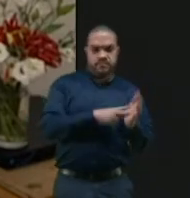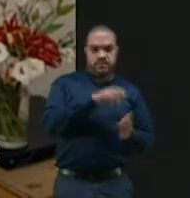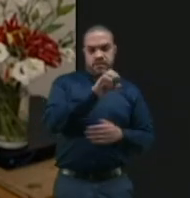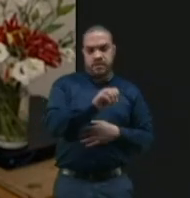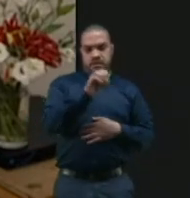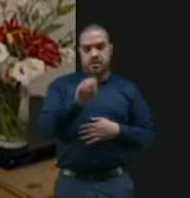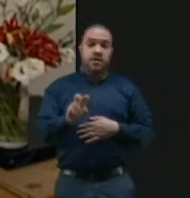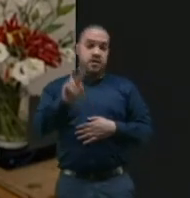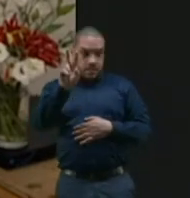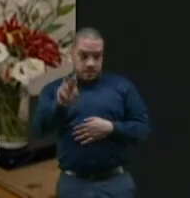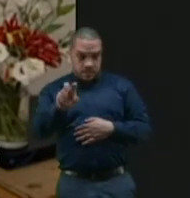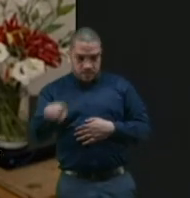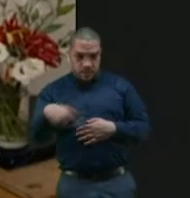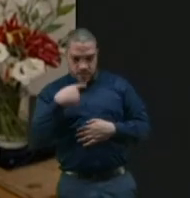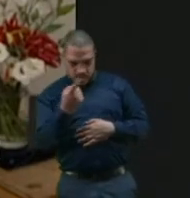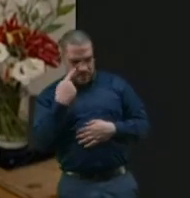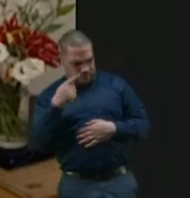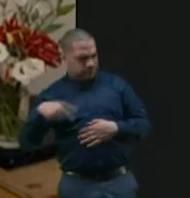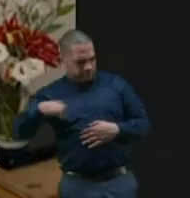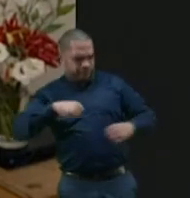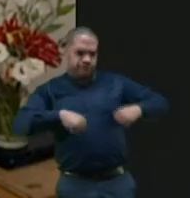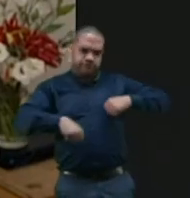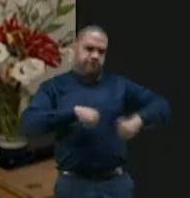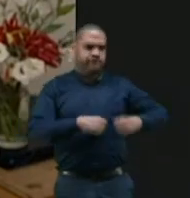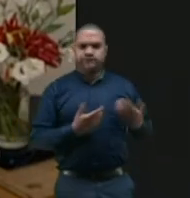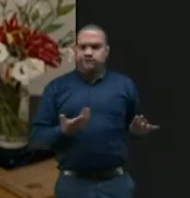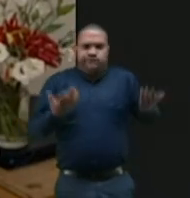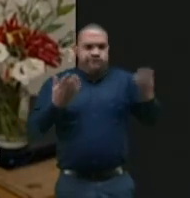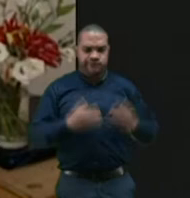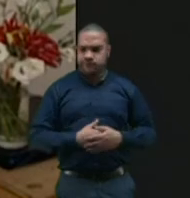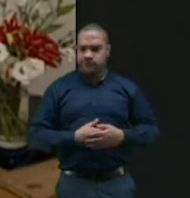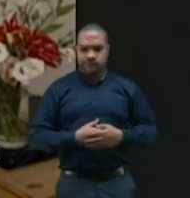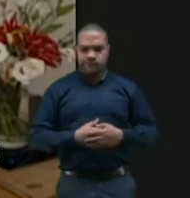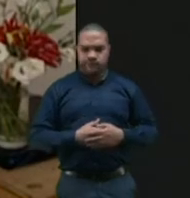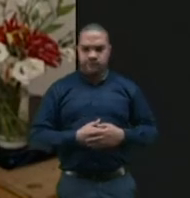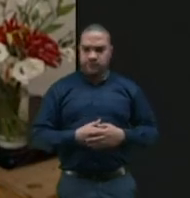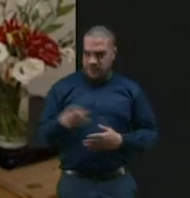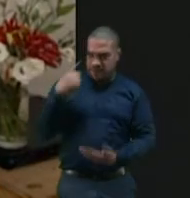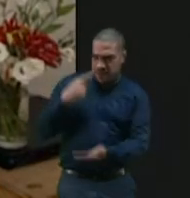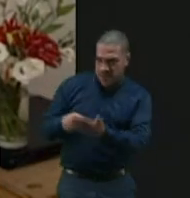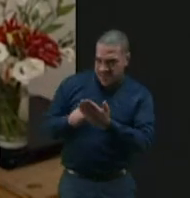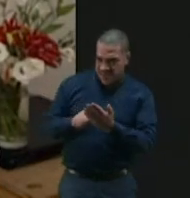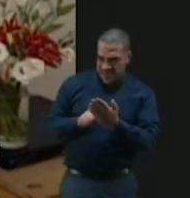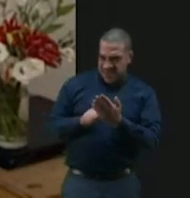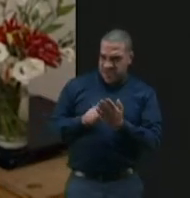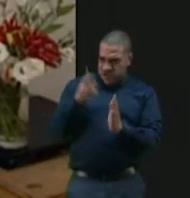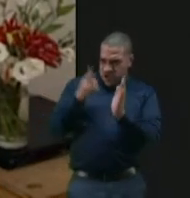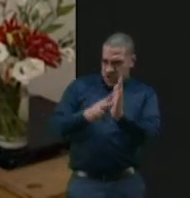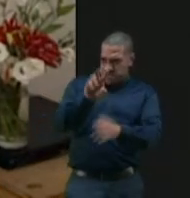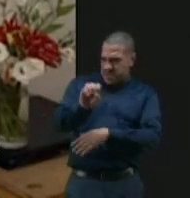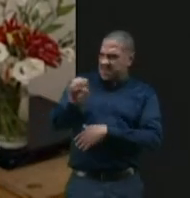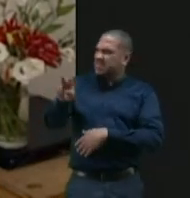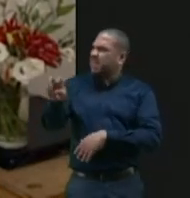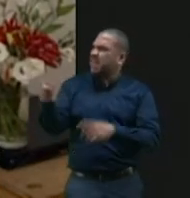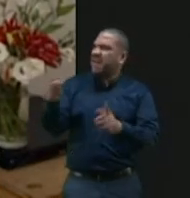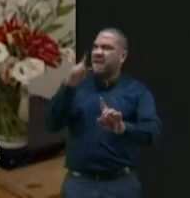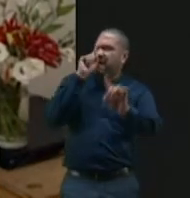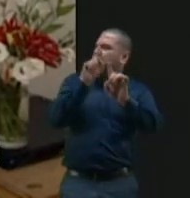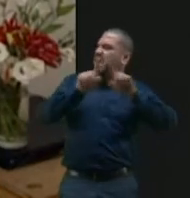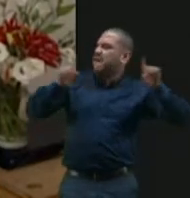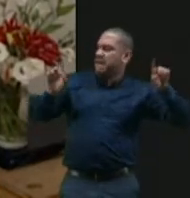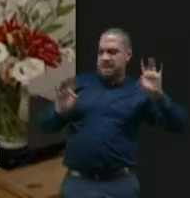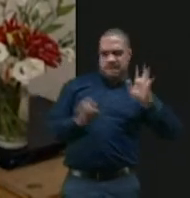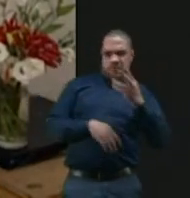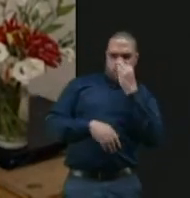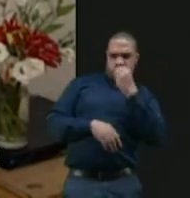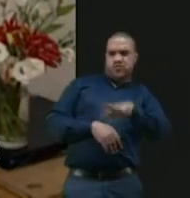haciendo, ustedes me dirían, esto no va a funcionar. Ustedes me dirían que, no sé, que lo que sea que me estoy fumando,